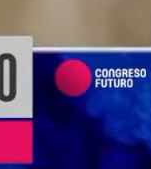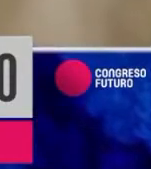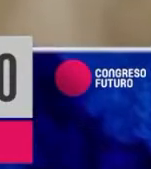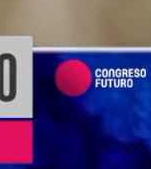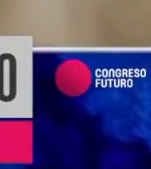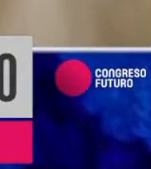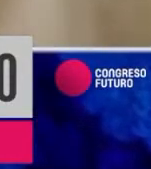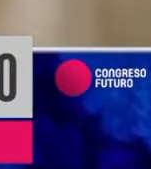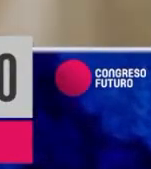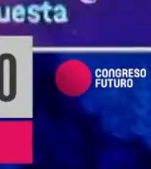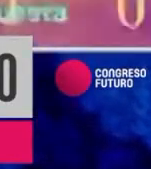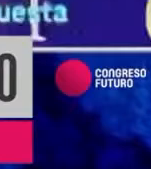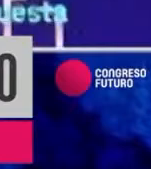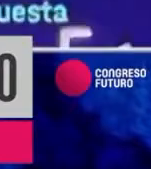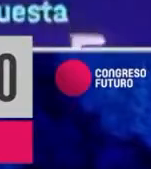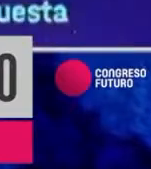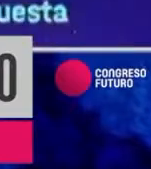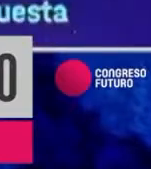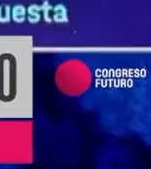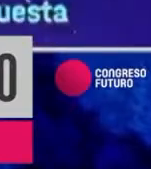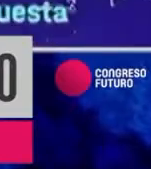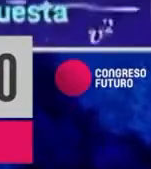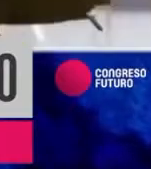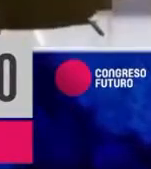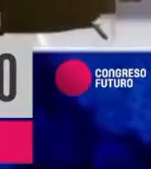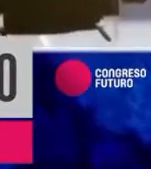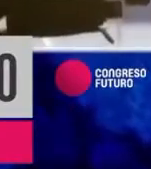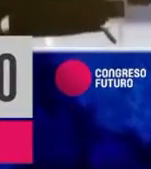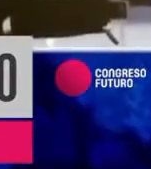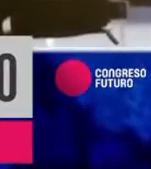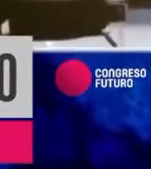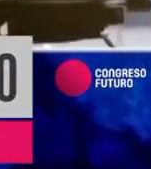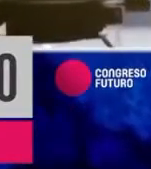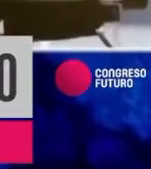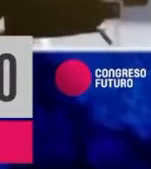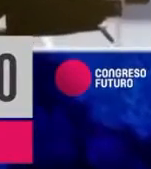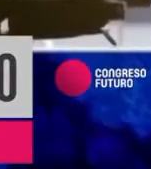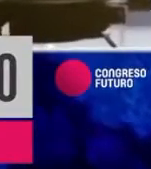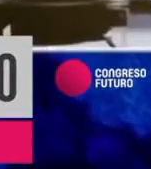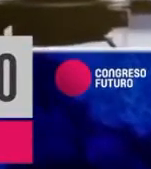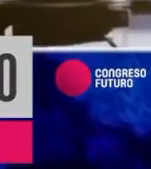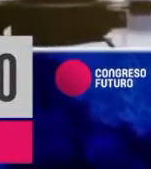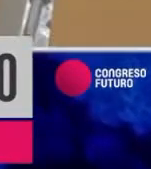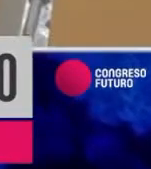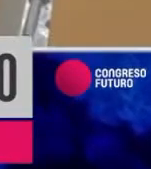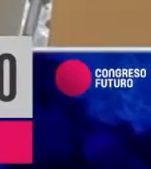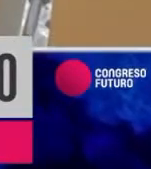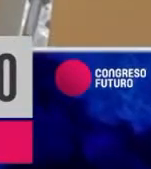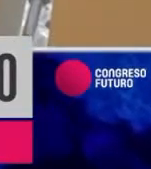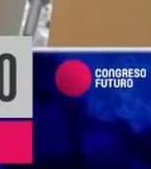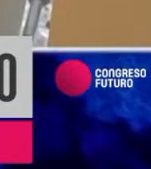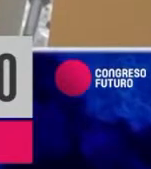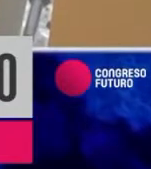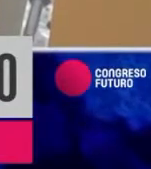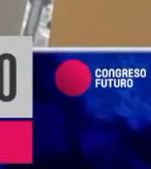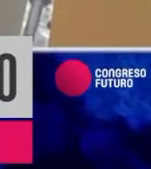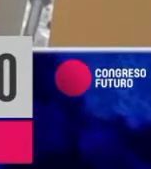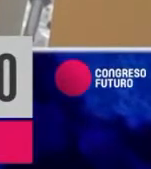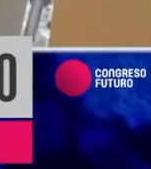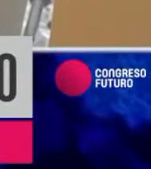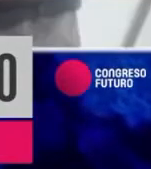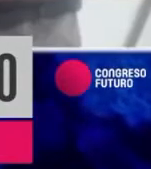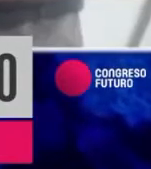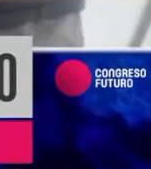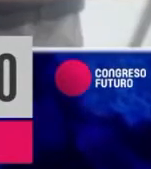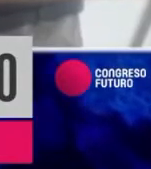el año pasado con Comunidad Mujer en el contexto de la pandemia, en el tema de la corresponsabilidad y el cuidado también,